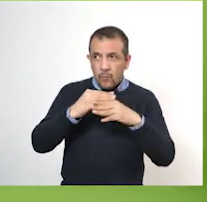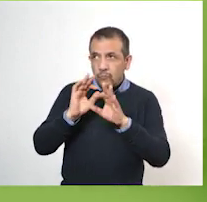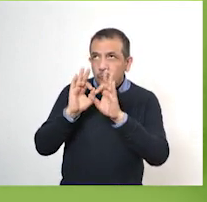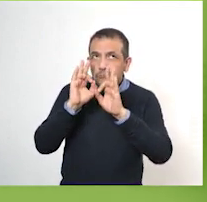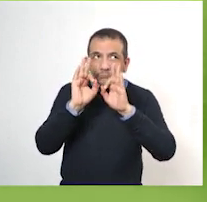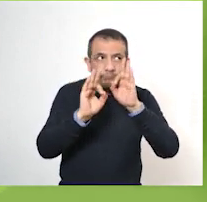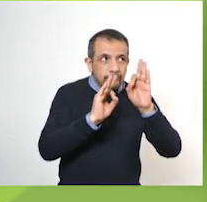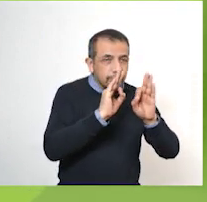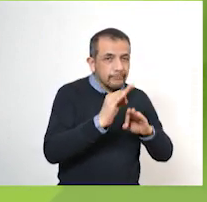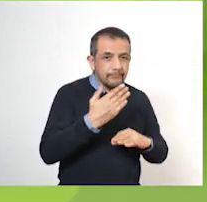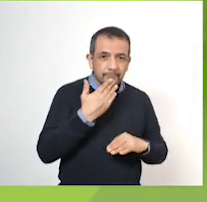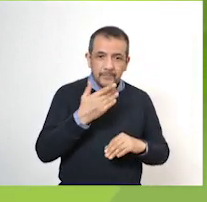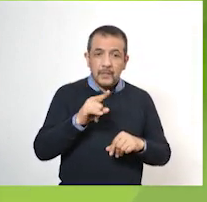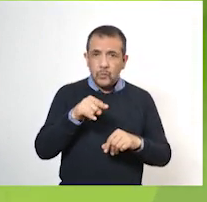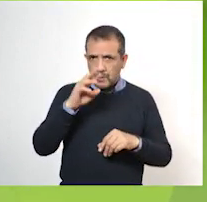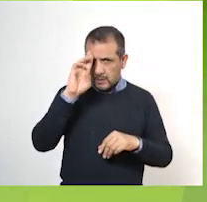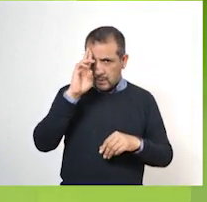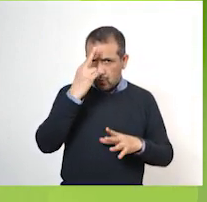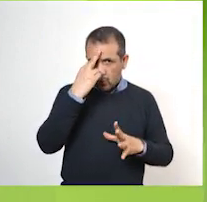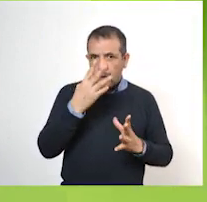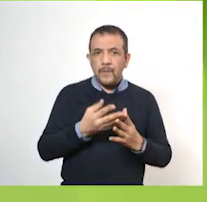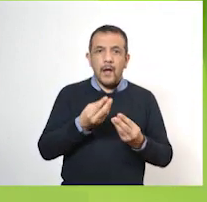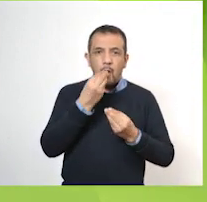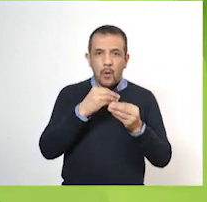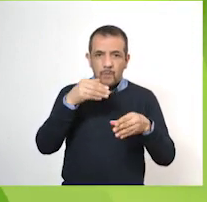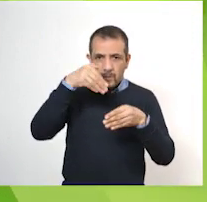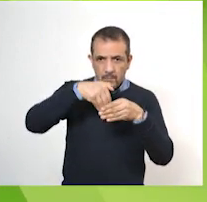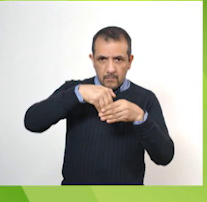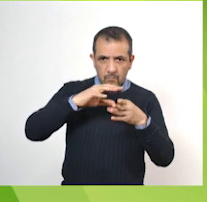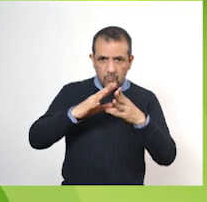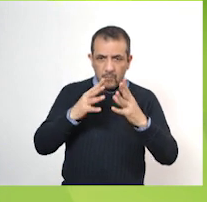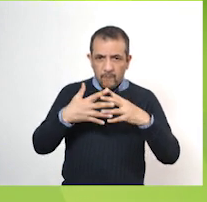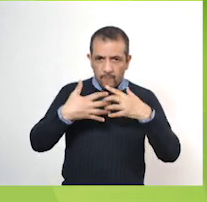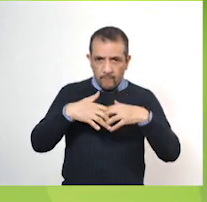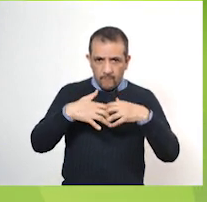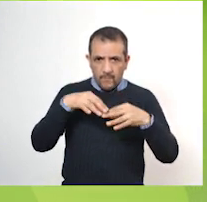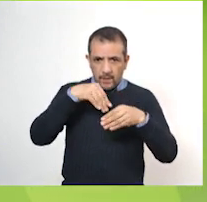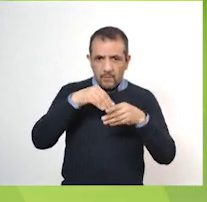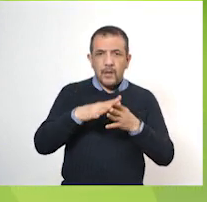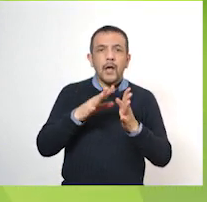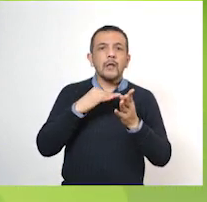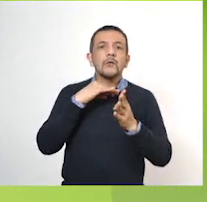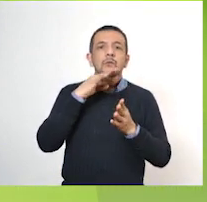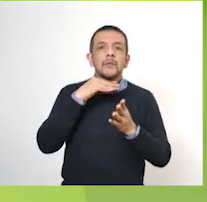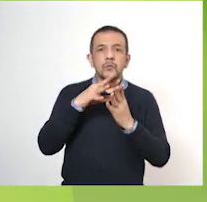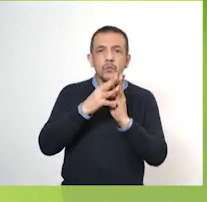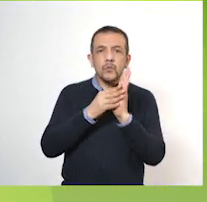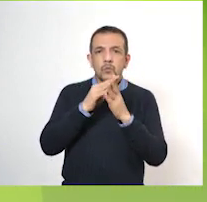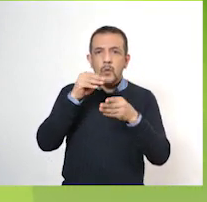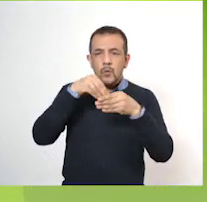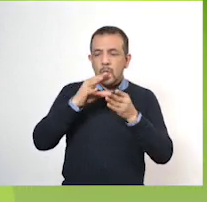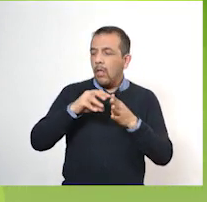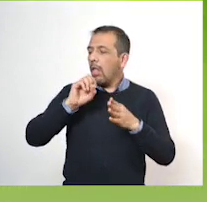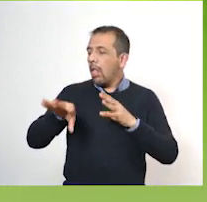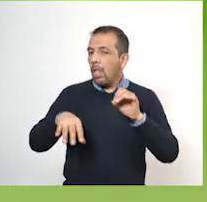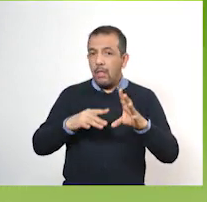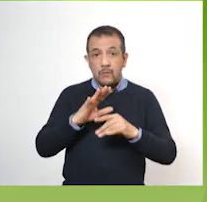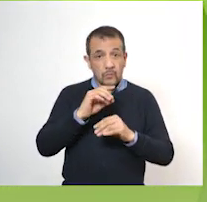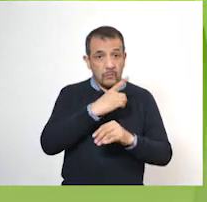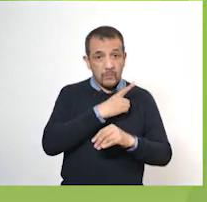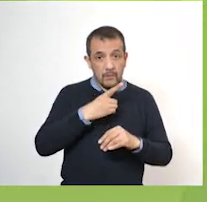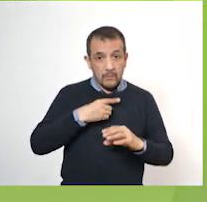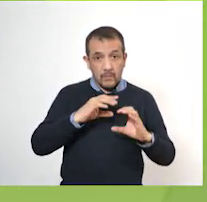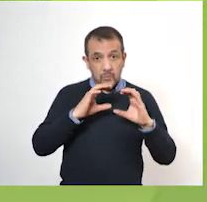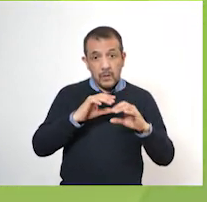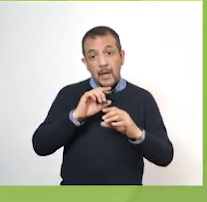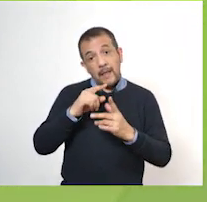que los alimentos procesados generan basura en su desecho y su elaboración implica mayor uso de recursos en